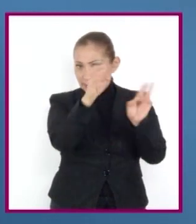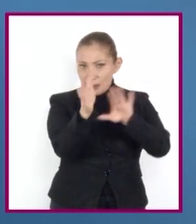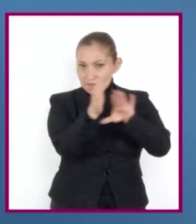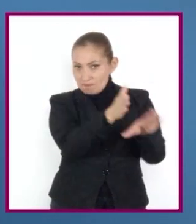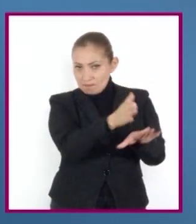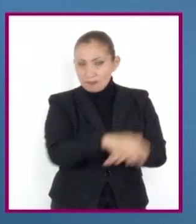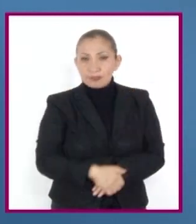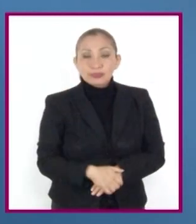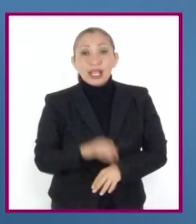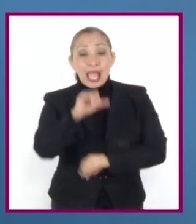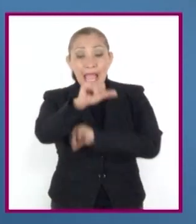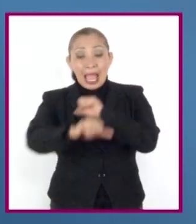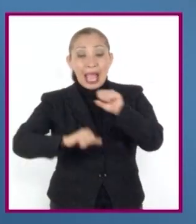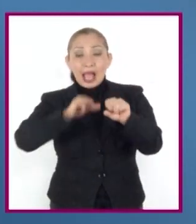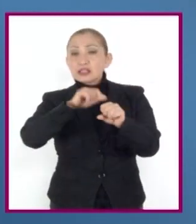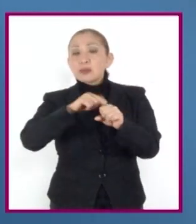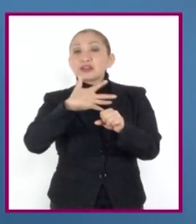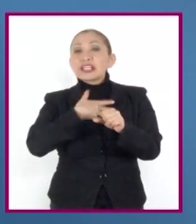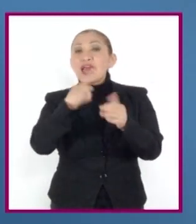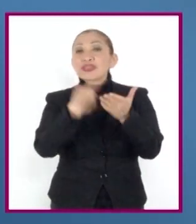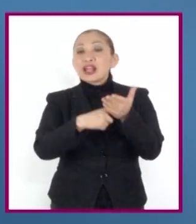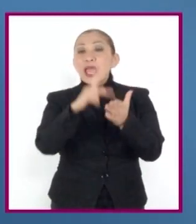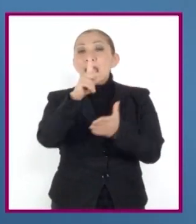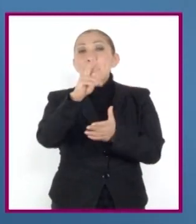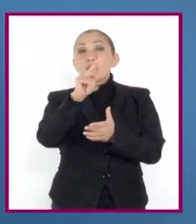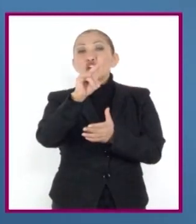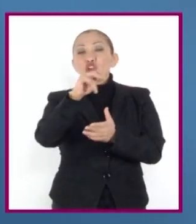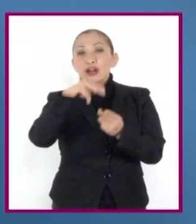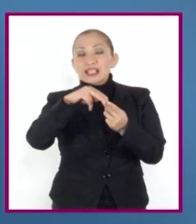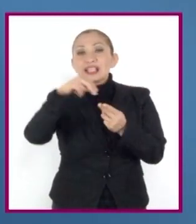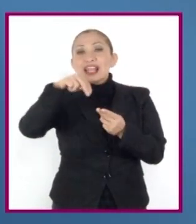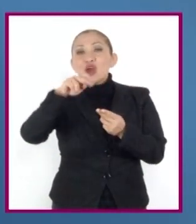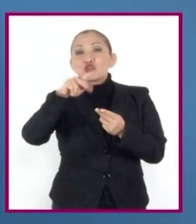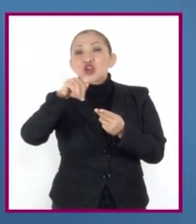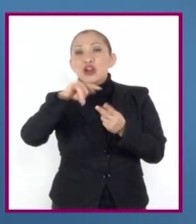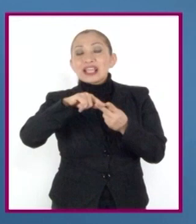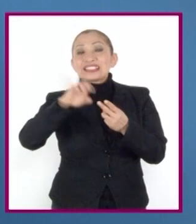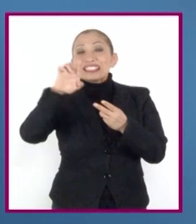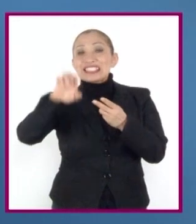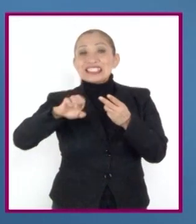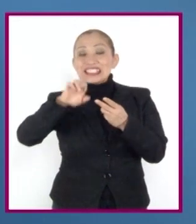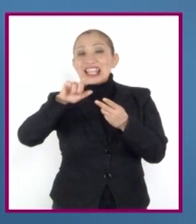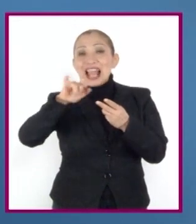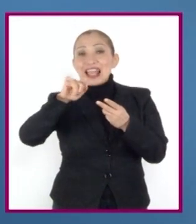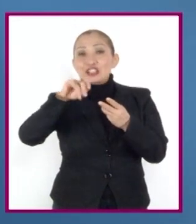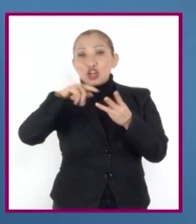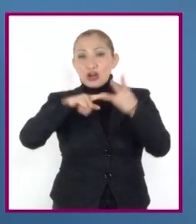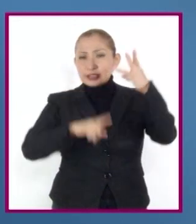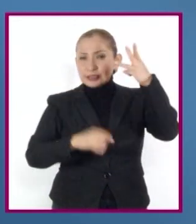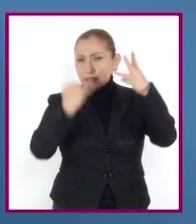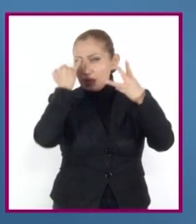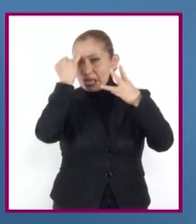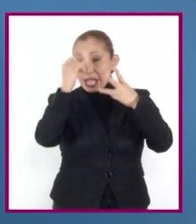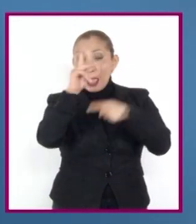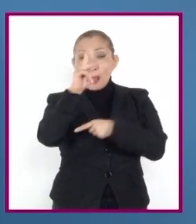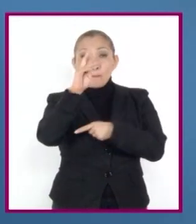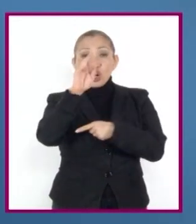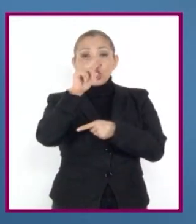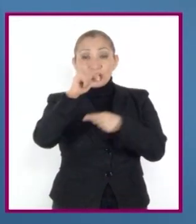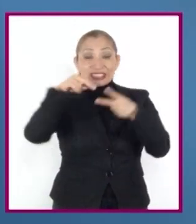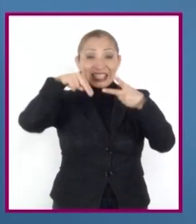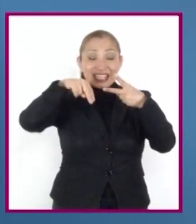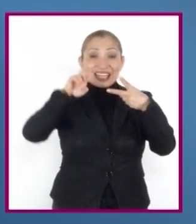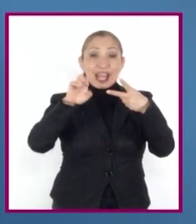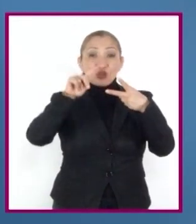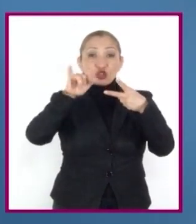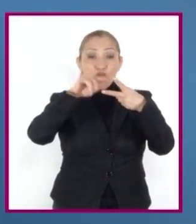temas. El átomo está formado por protones, neutrones y electrones. Imaginen que los protones y